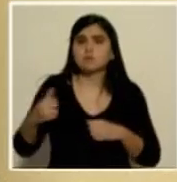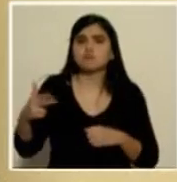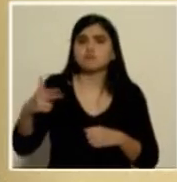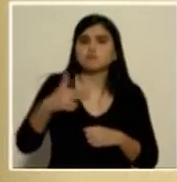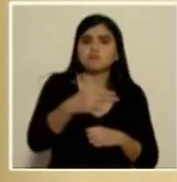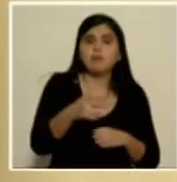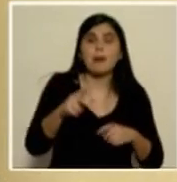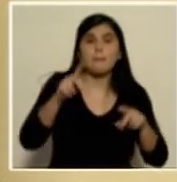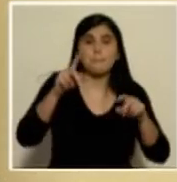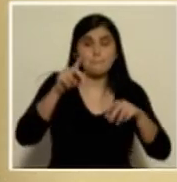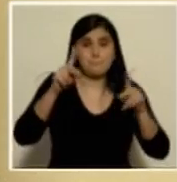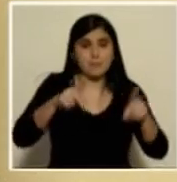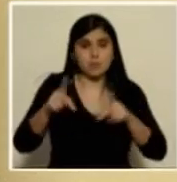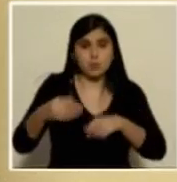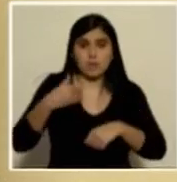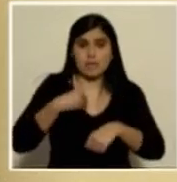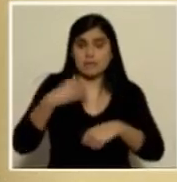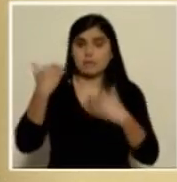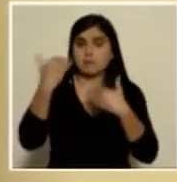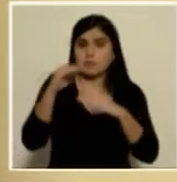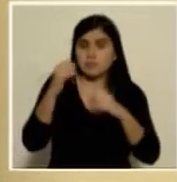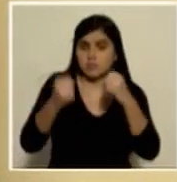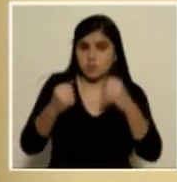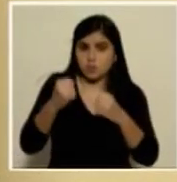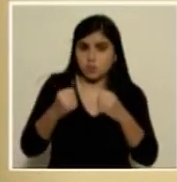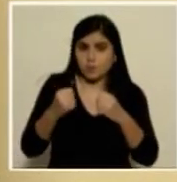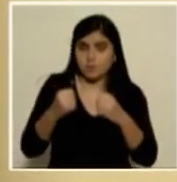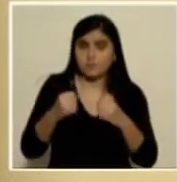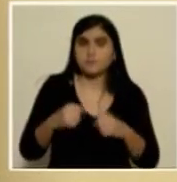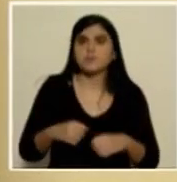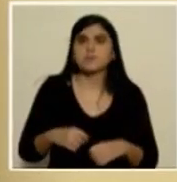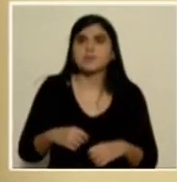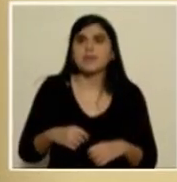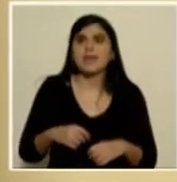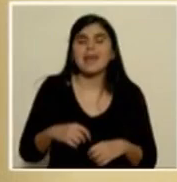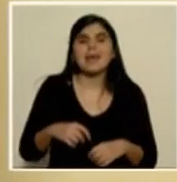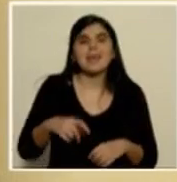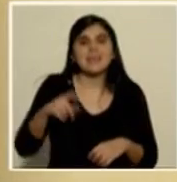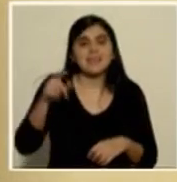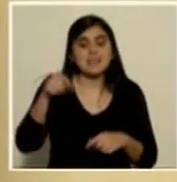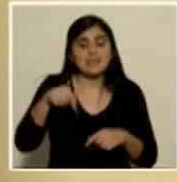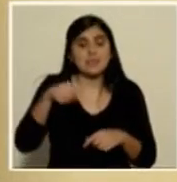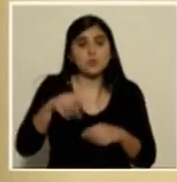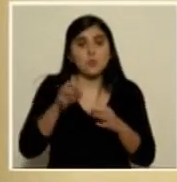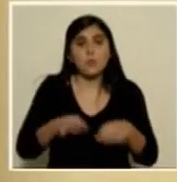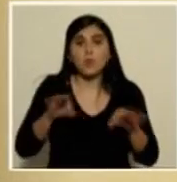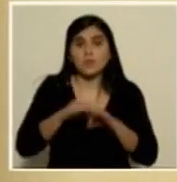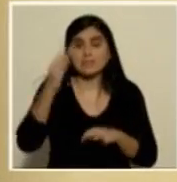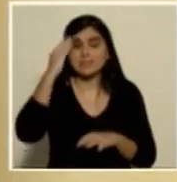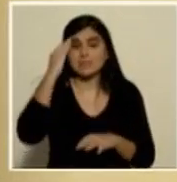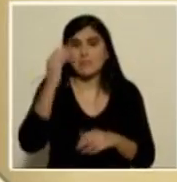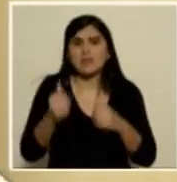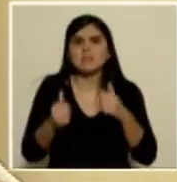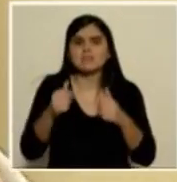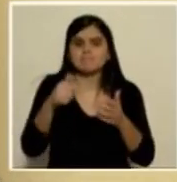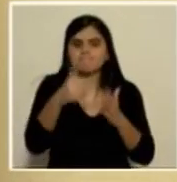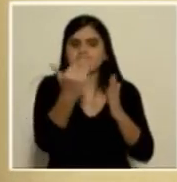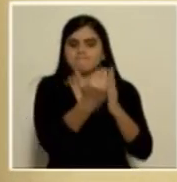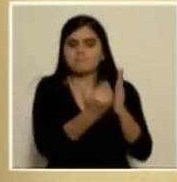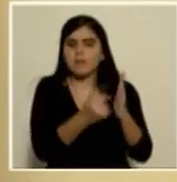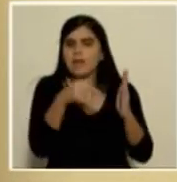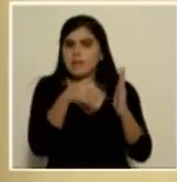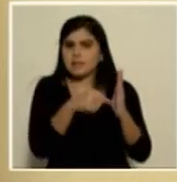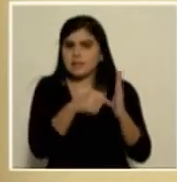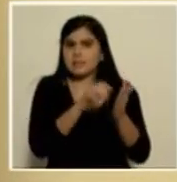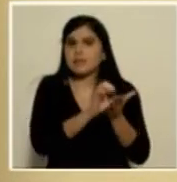si pueden circular o no. La respuesta es quienes se encuentren dentro de la lista de excepciones con una carta de su empleador que ya tengan